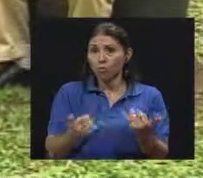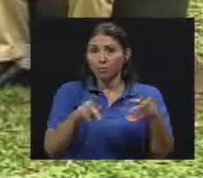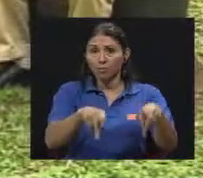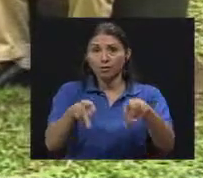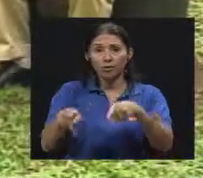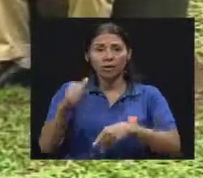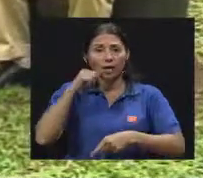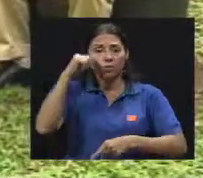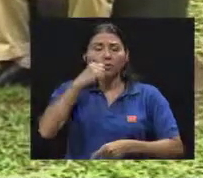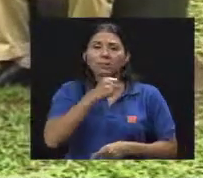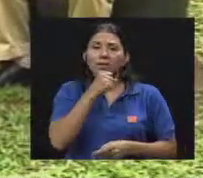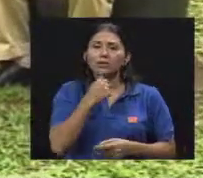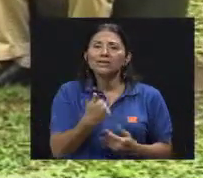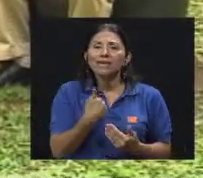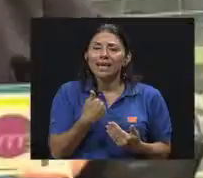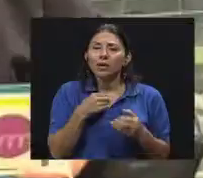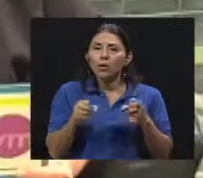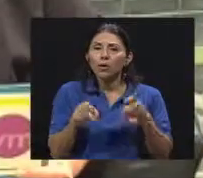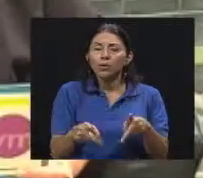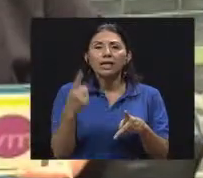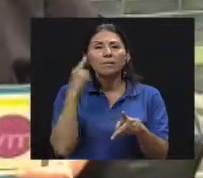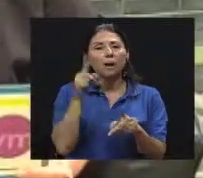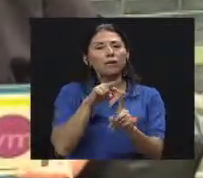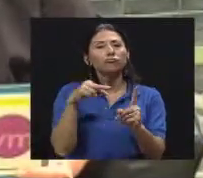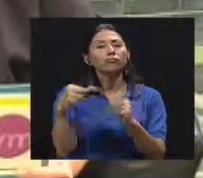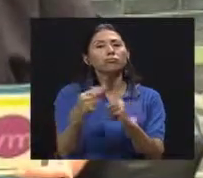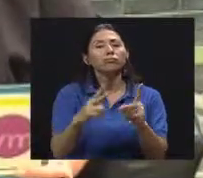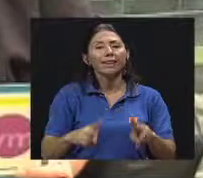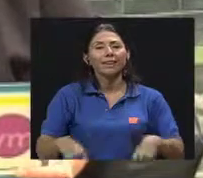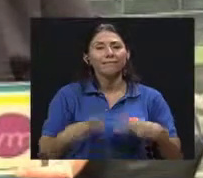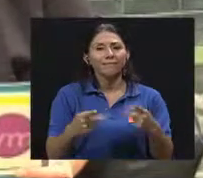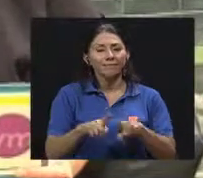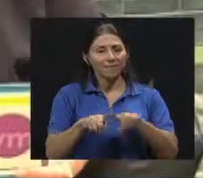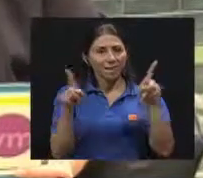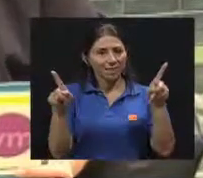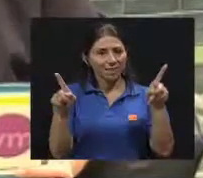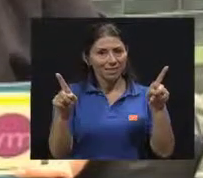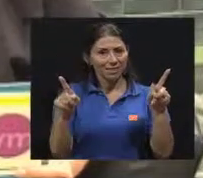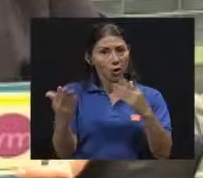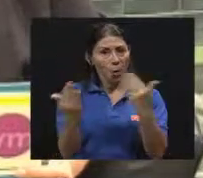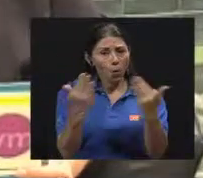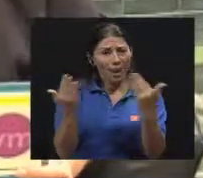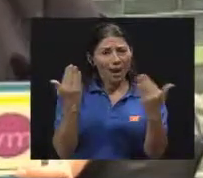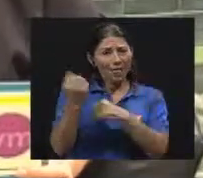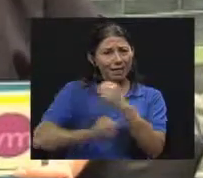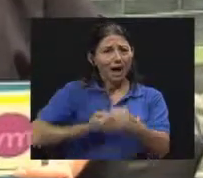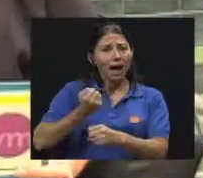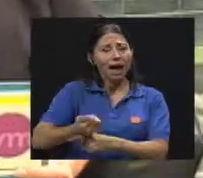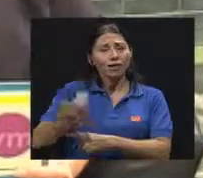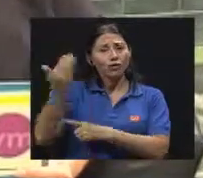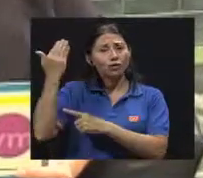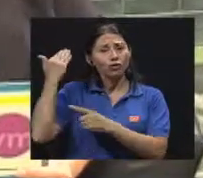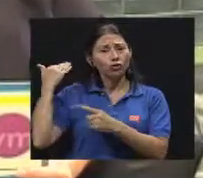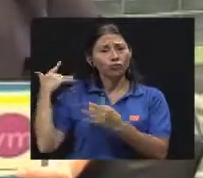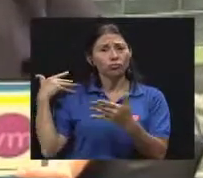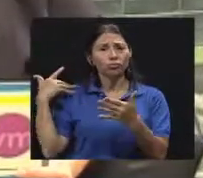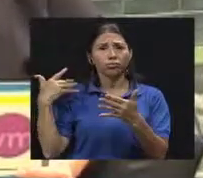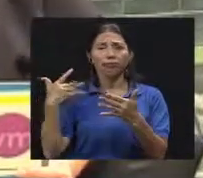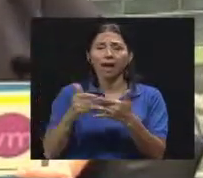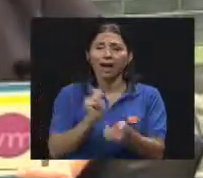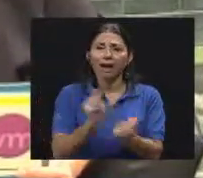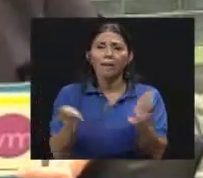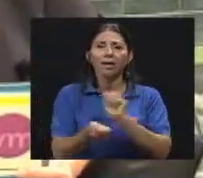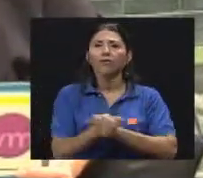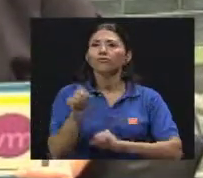es precisamente para ver la vida de una manera diferente, ¿verdad? Comparada a hace bastantes años, pues las cosas han cambiado. Muy